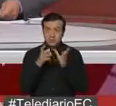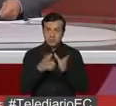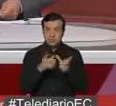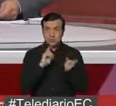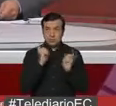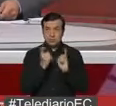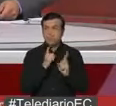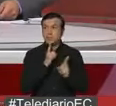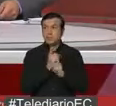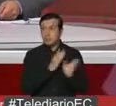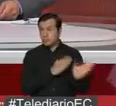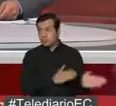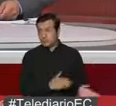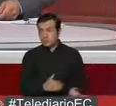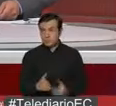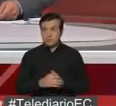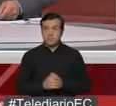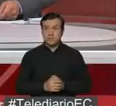caso de ser necesario.